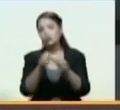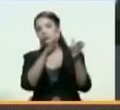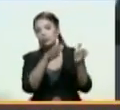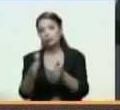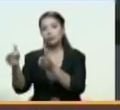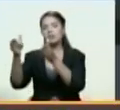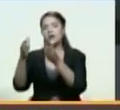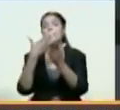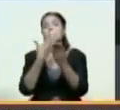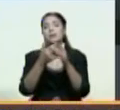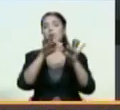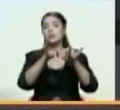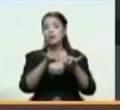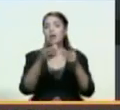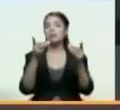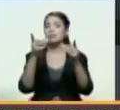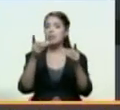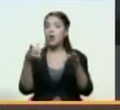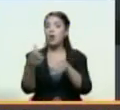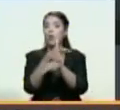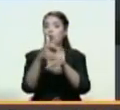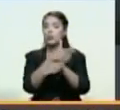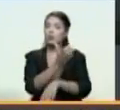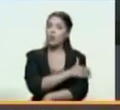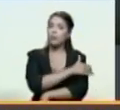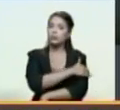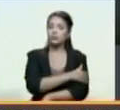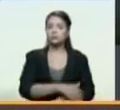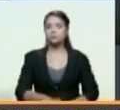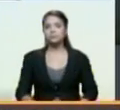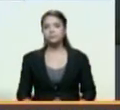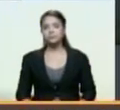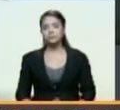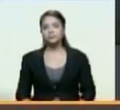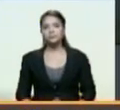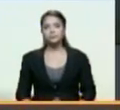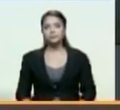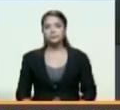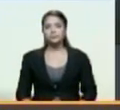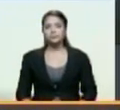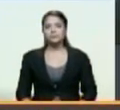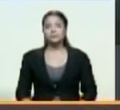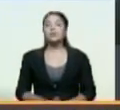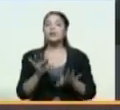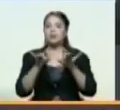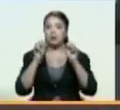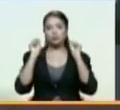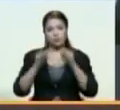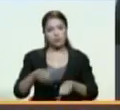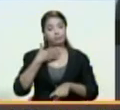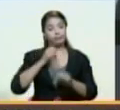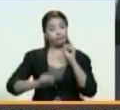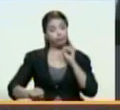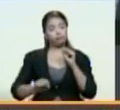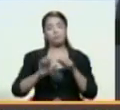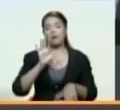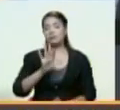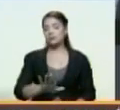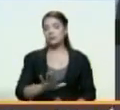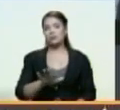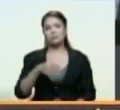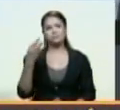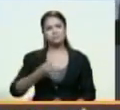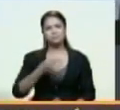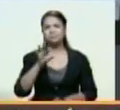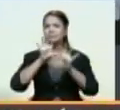secretario general, el diálogo entre el gobierno y la oposición? El secretario general efectivamente condenó, como lo hicieron incluso